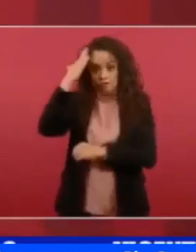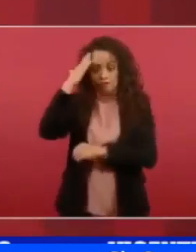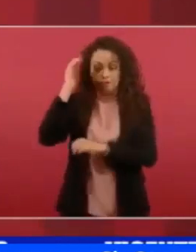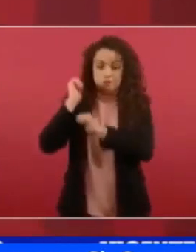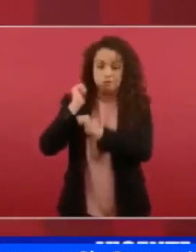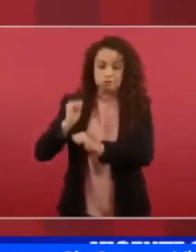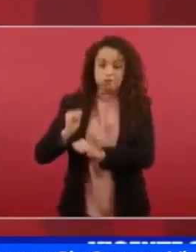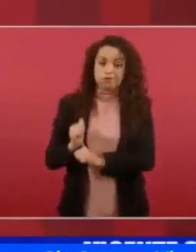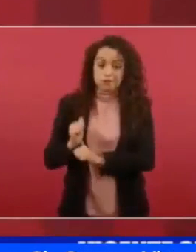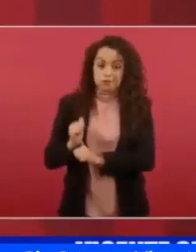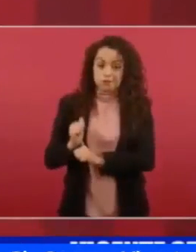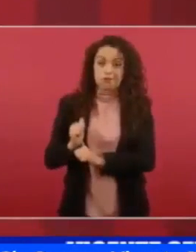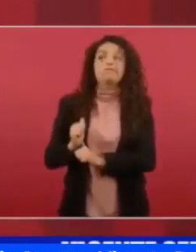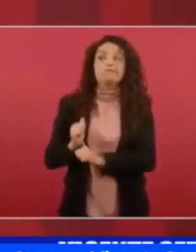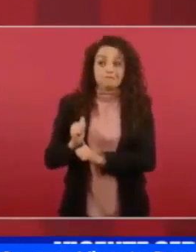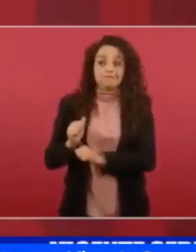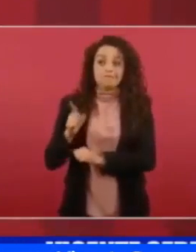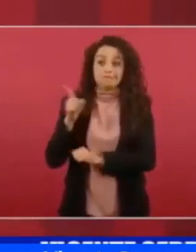republicano,